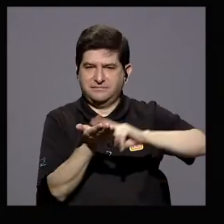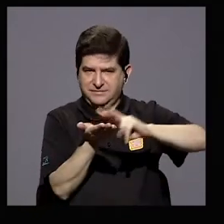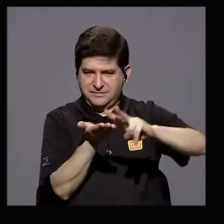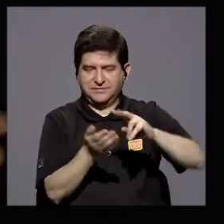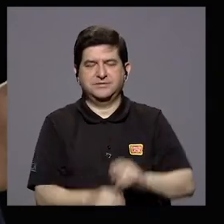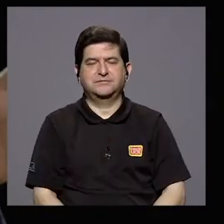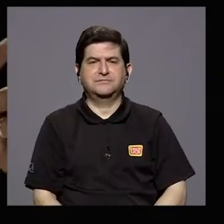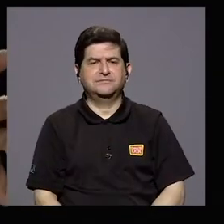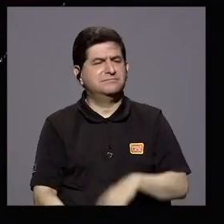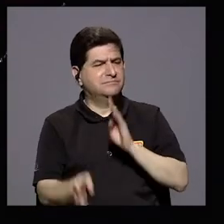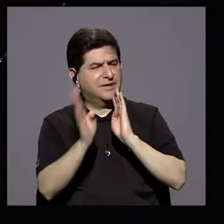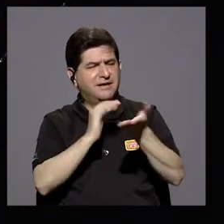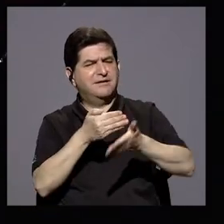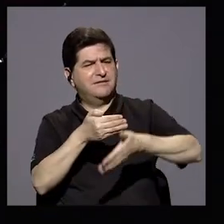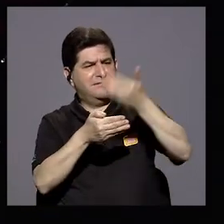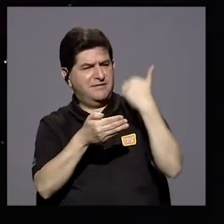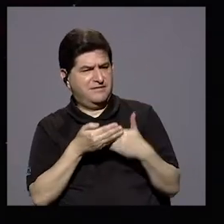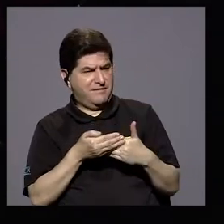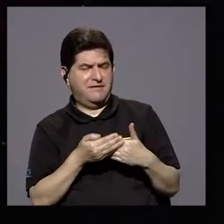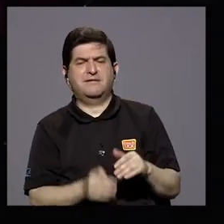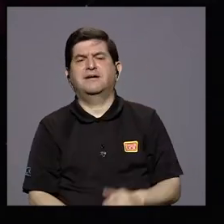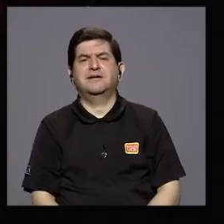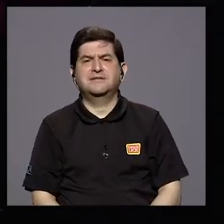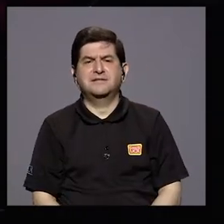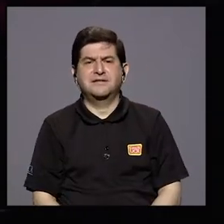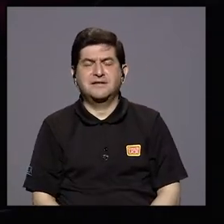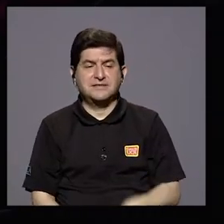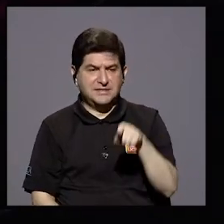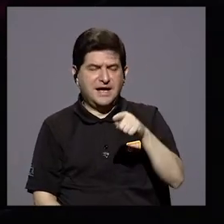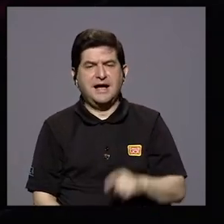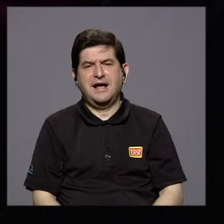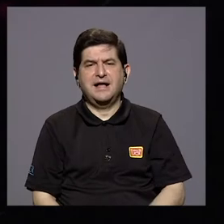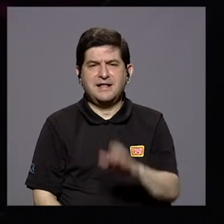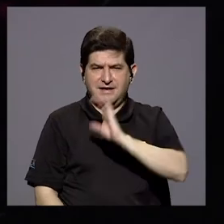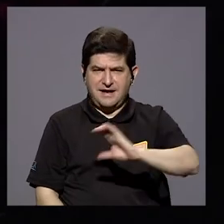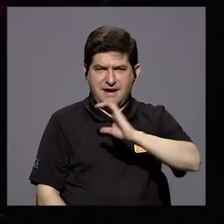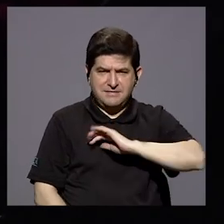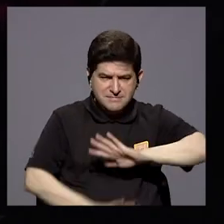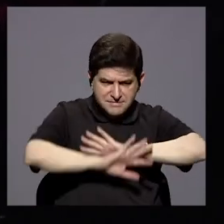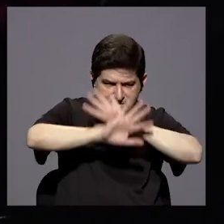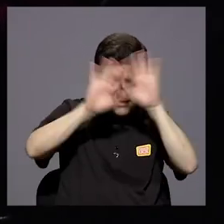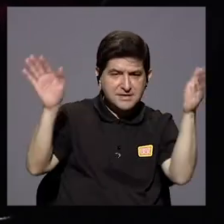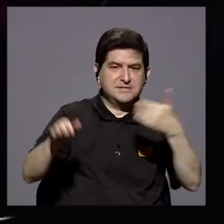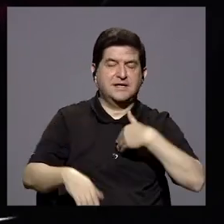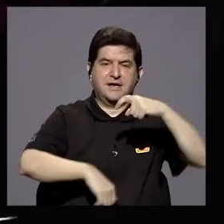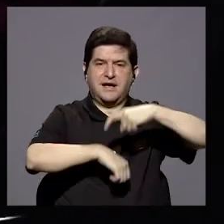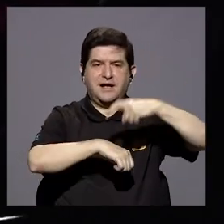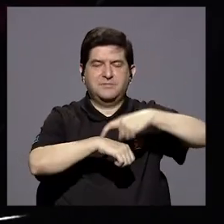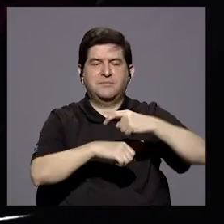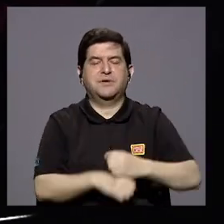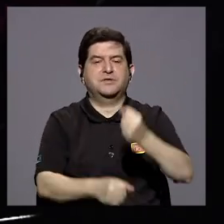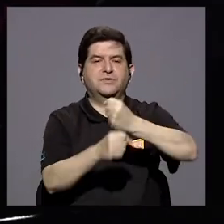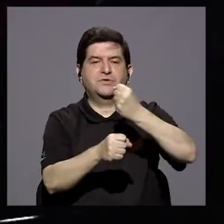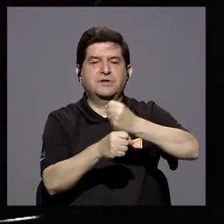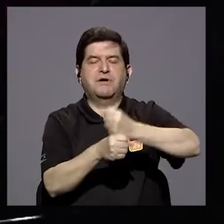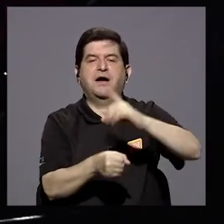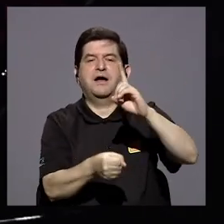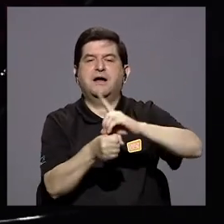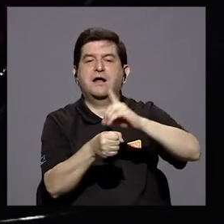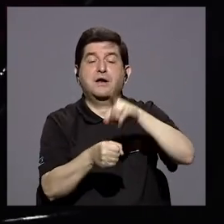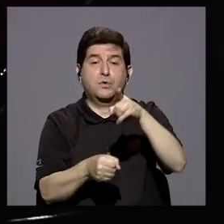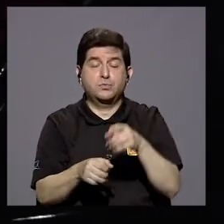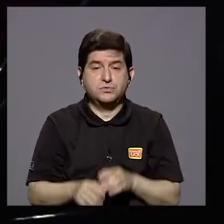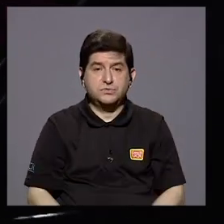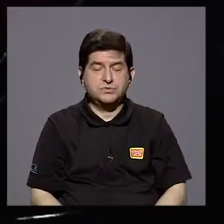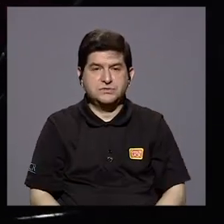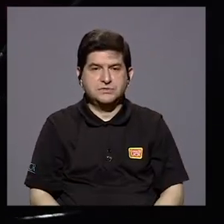Liberación Nacional. Estábamos hablando un poquito sobre los índices de transparencia que tienen ustedes a la hora de ejercer su diputación.